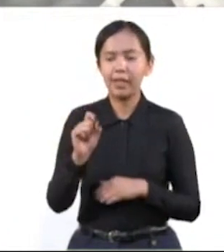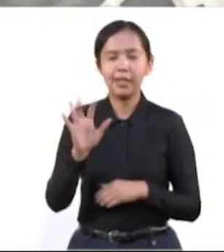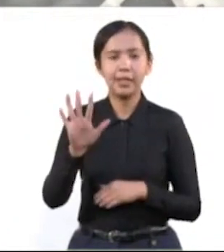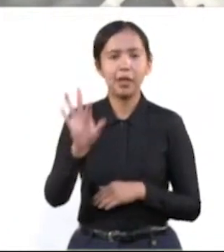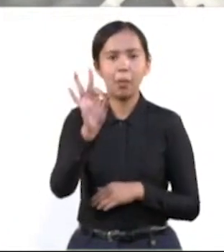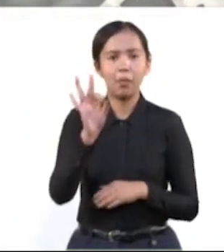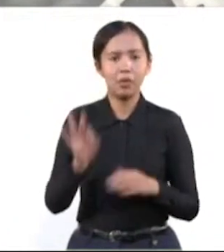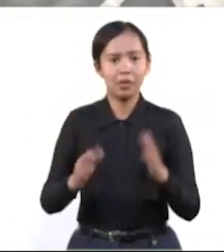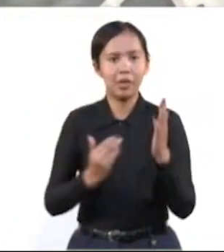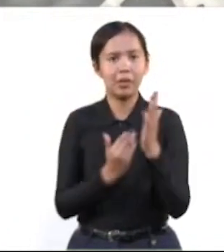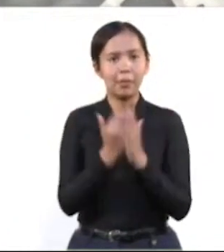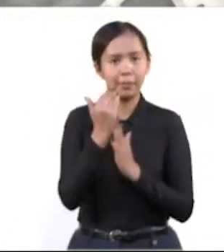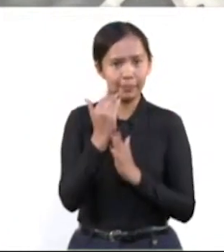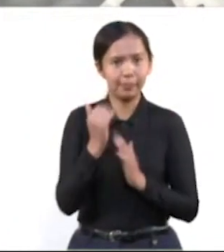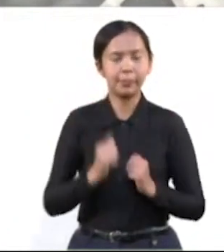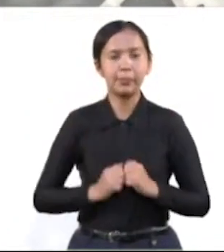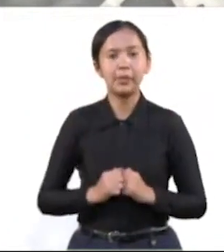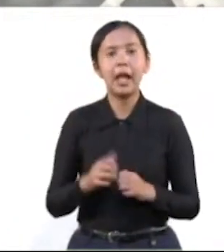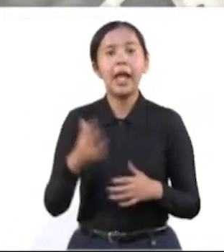25.5%, pasando de